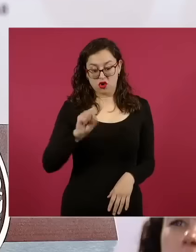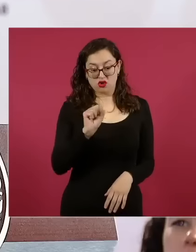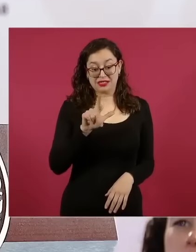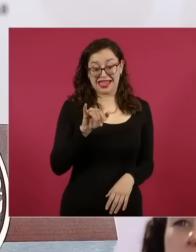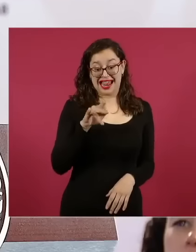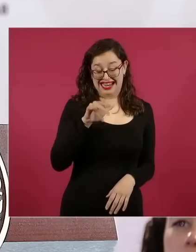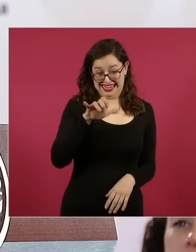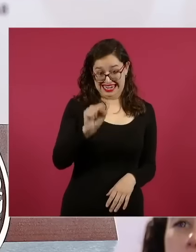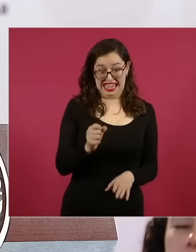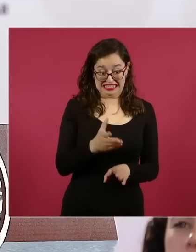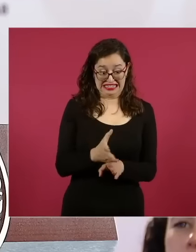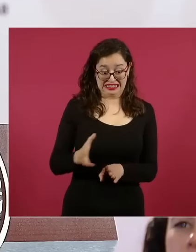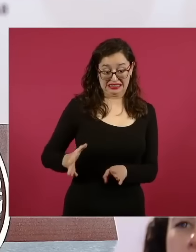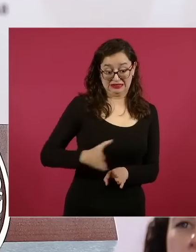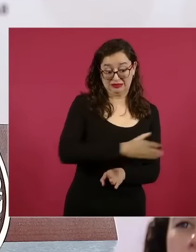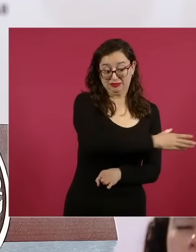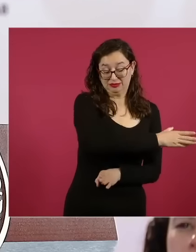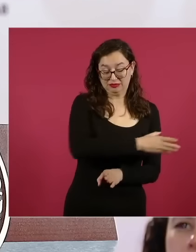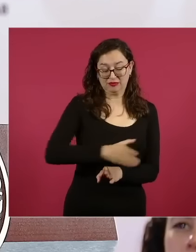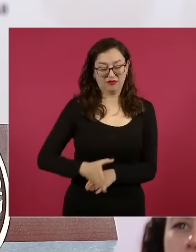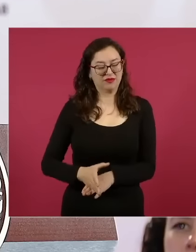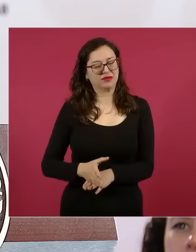o 20.